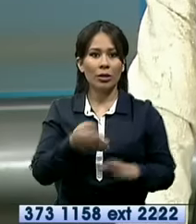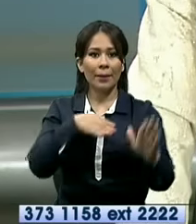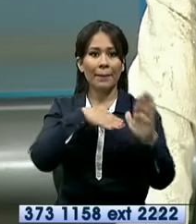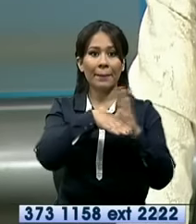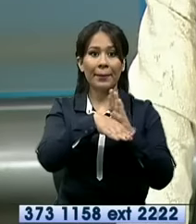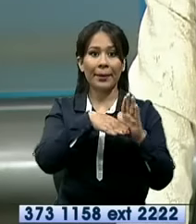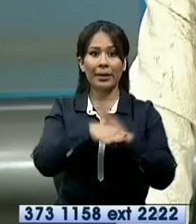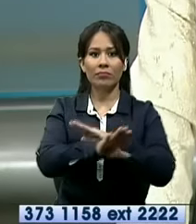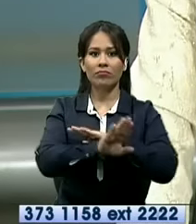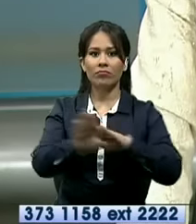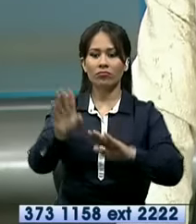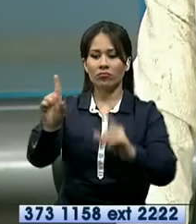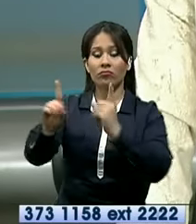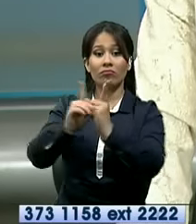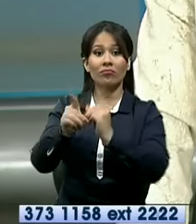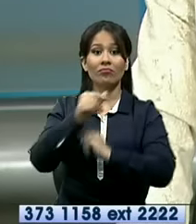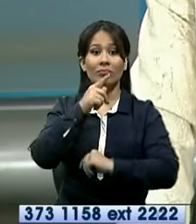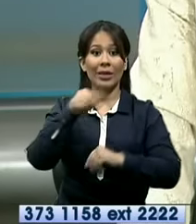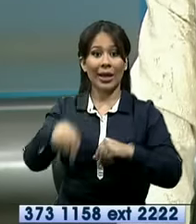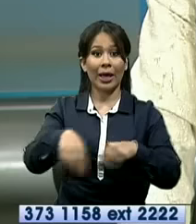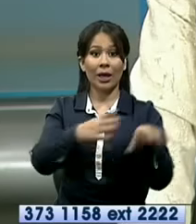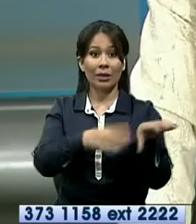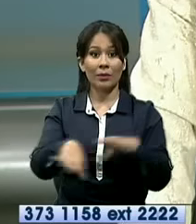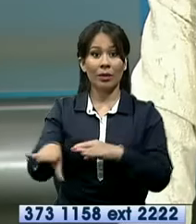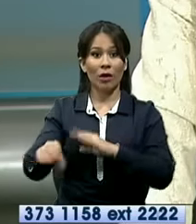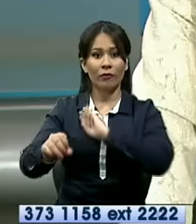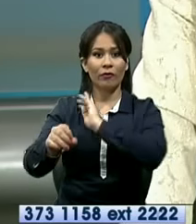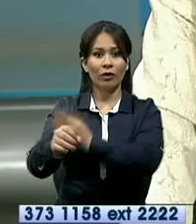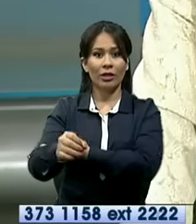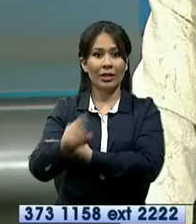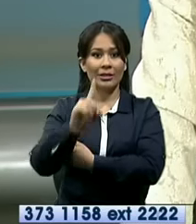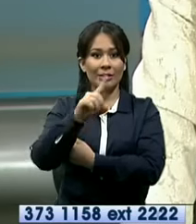Fueron capturados en el operativo Fortaleza 106.